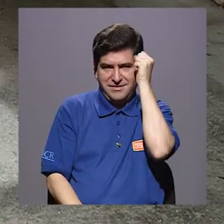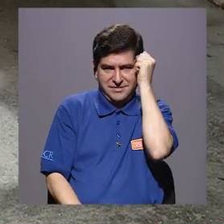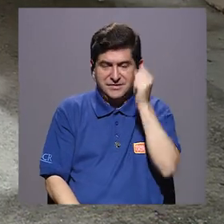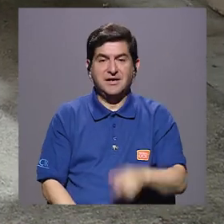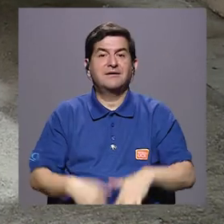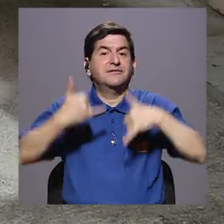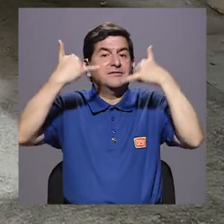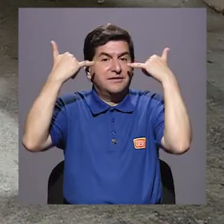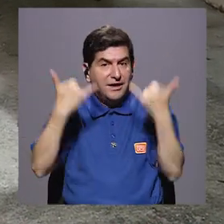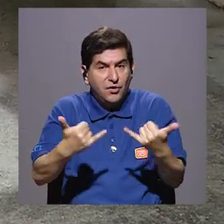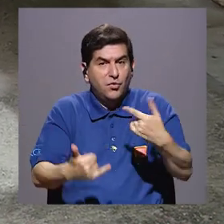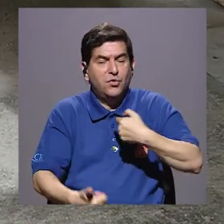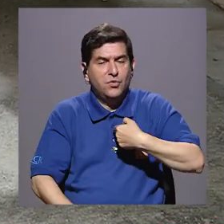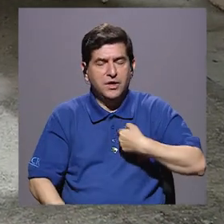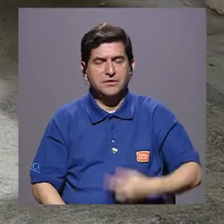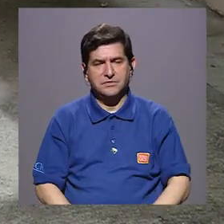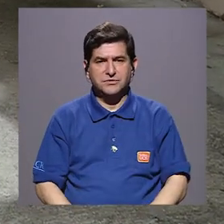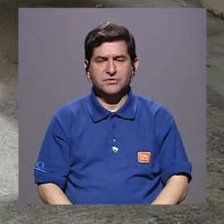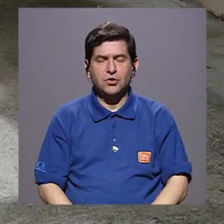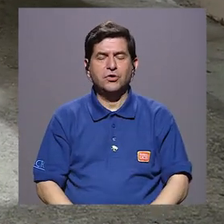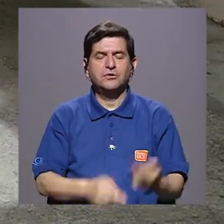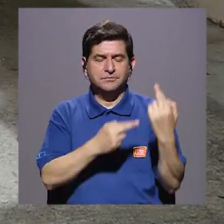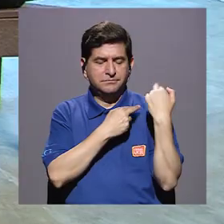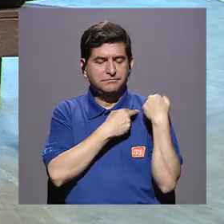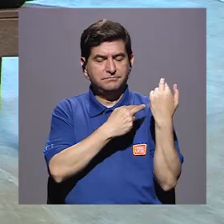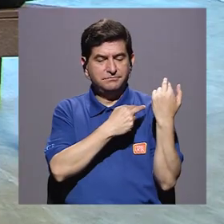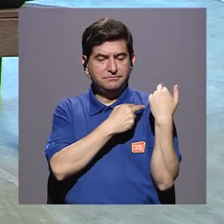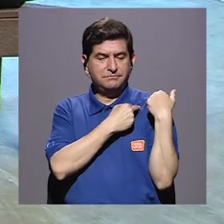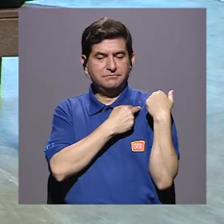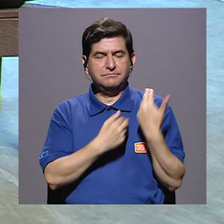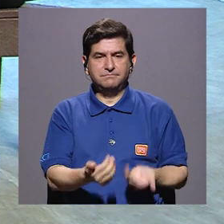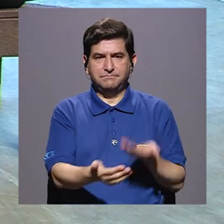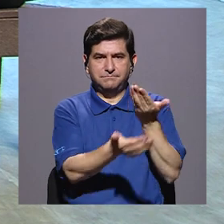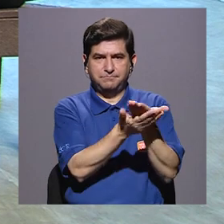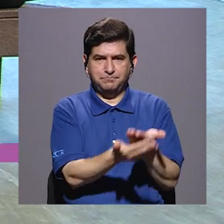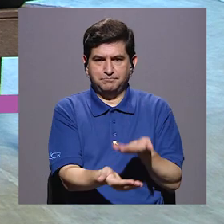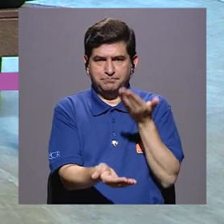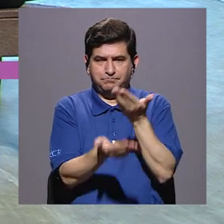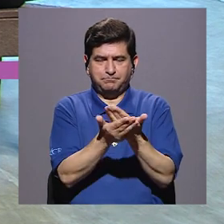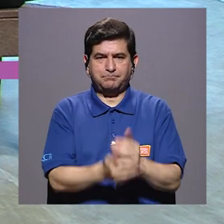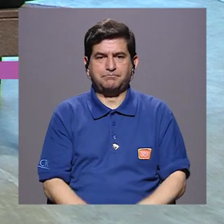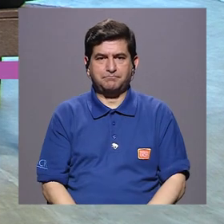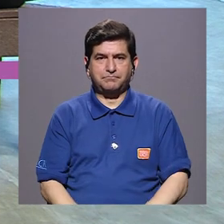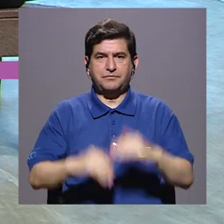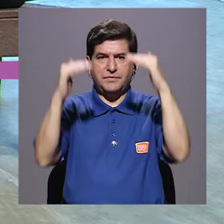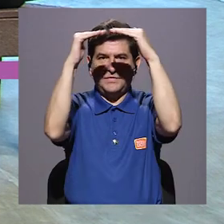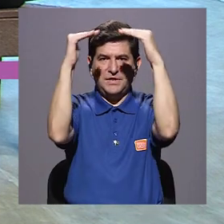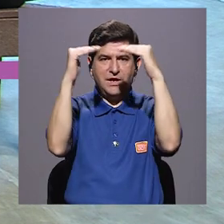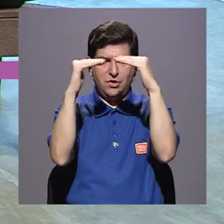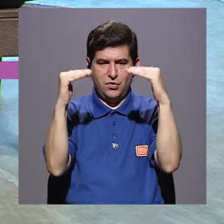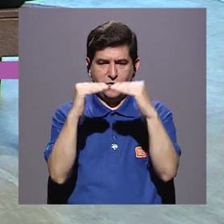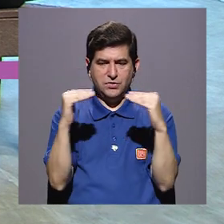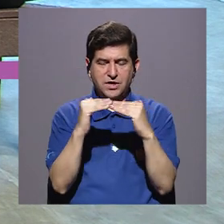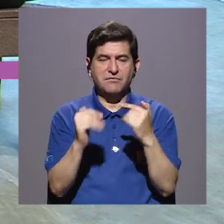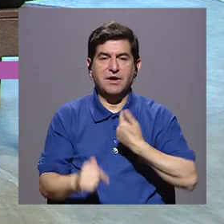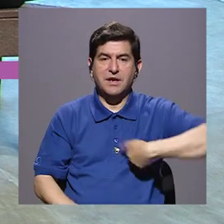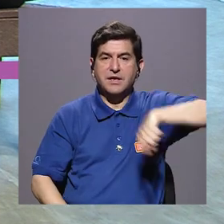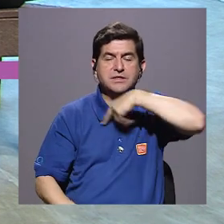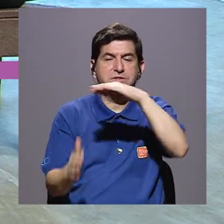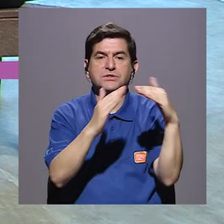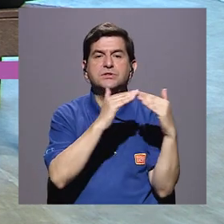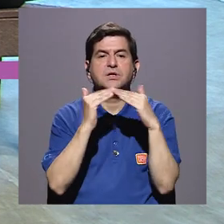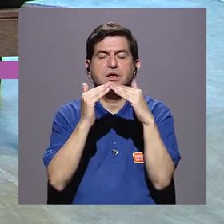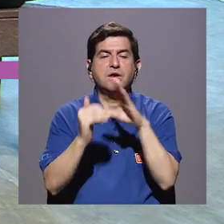Entonces, en este momento yo he sido el encargado de proponer los puntos de corte específicamente para nuestra